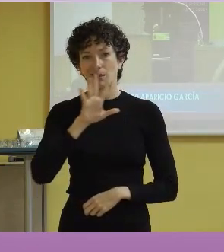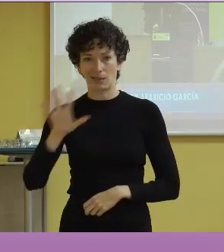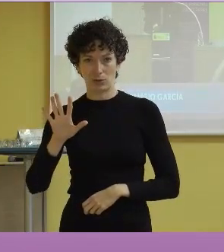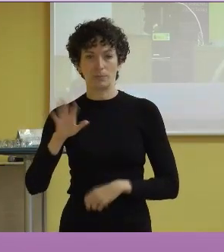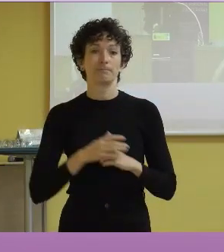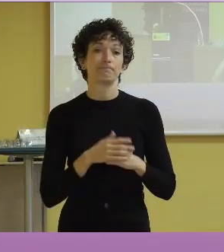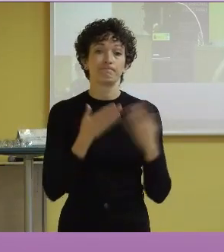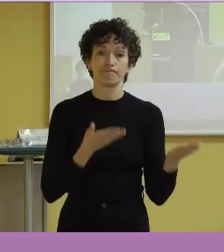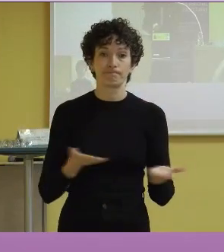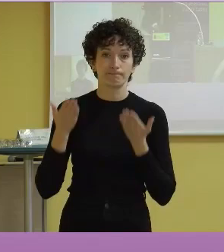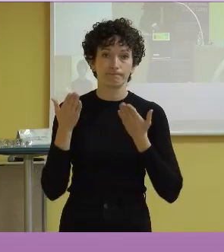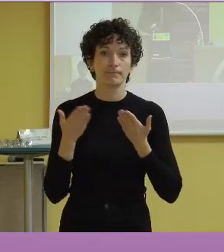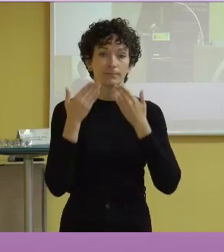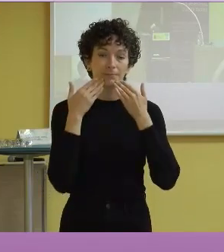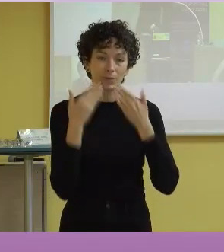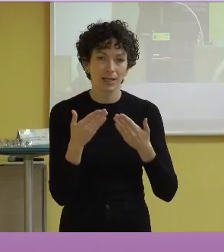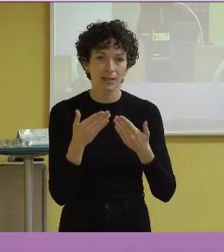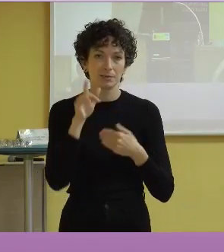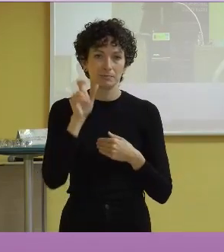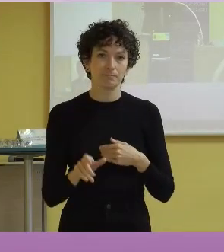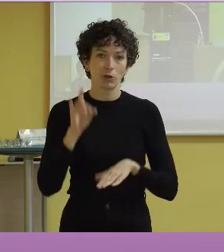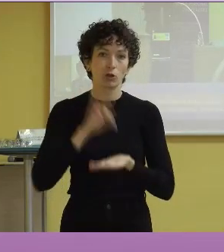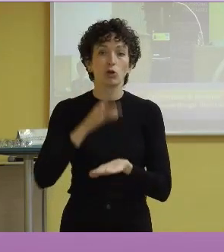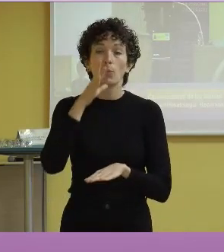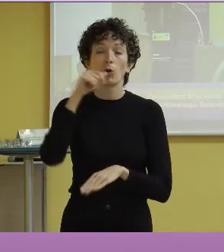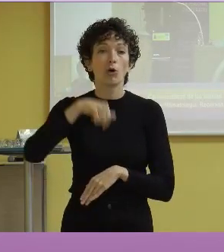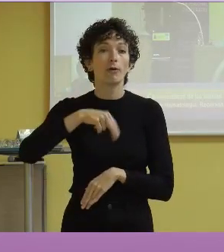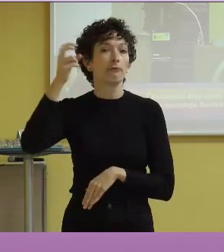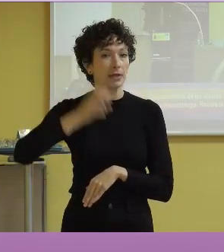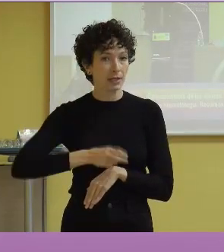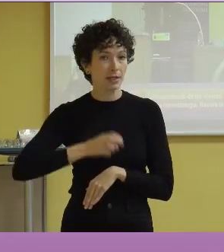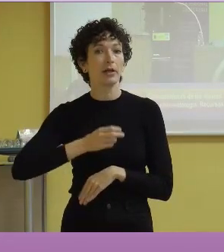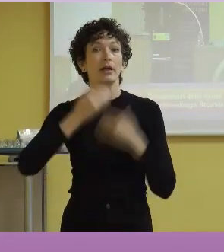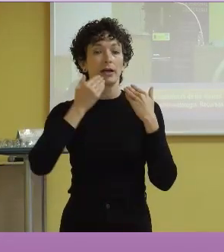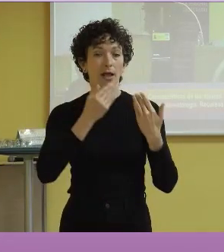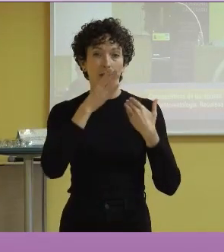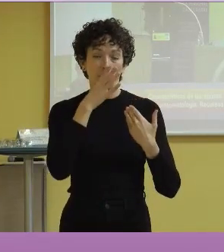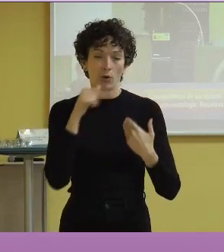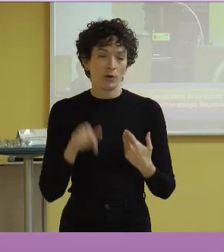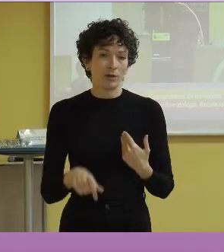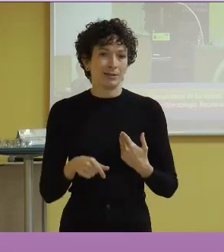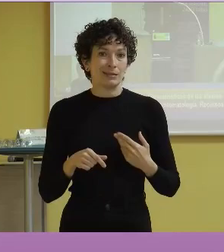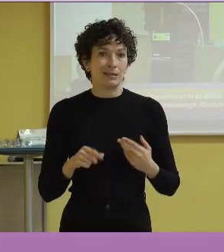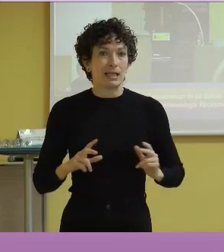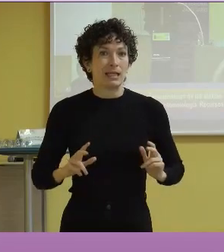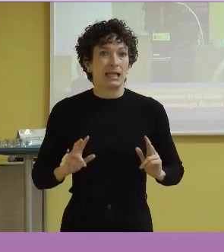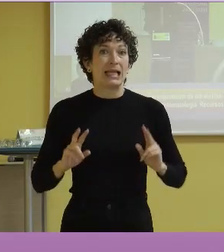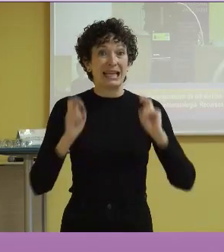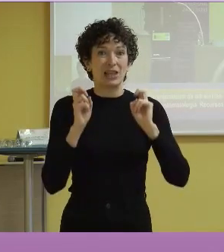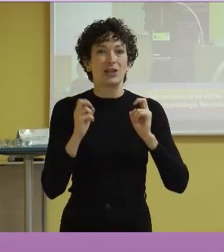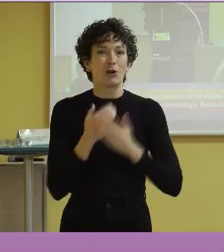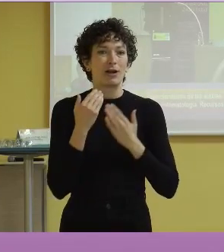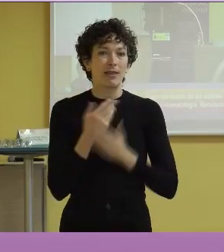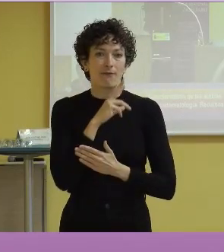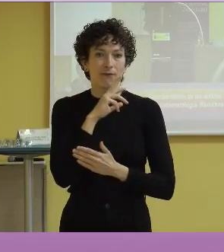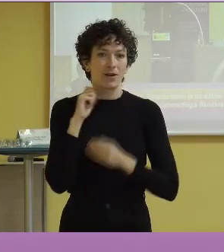que, Jon Infante, muchísimas gracias, doctor, por estar hoy con nosotros. Gracias por hacer y dar valor a este inicio de la jornada con todos los demás